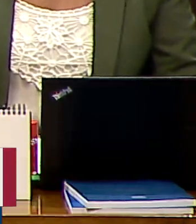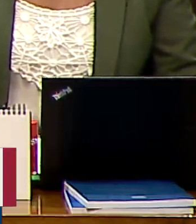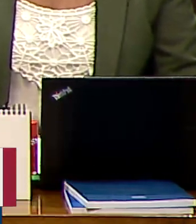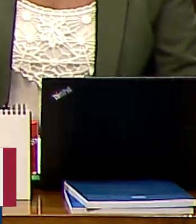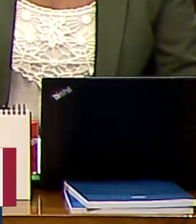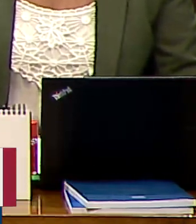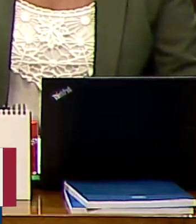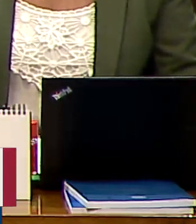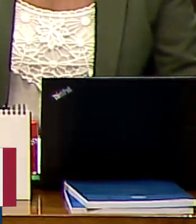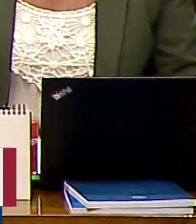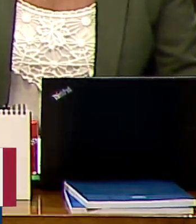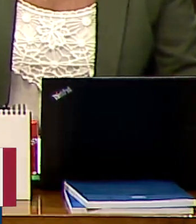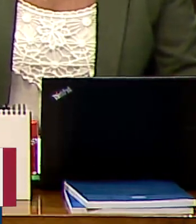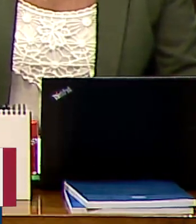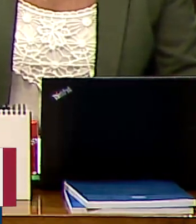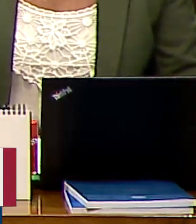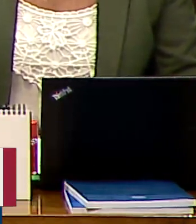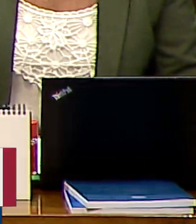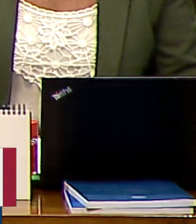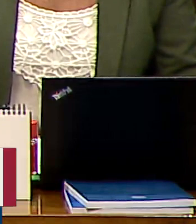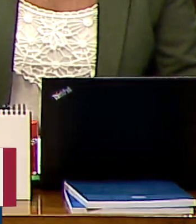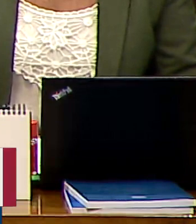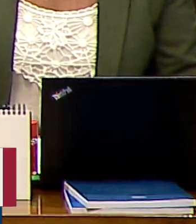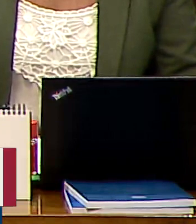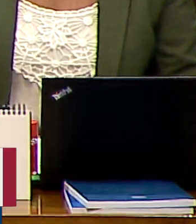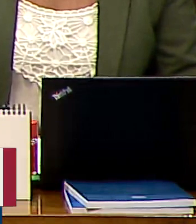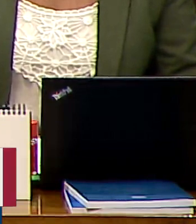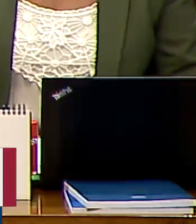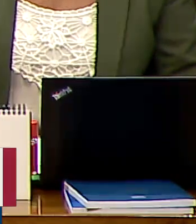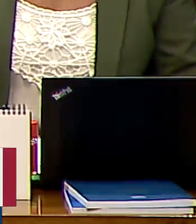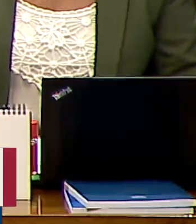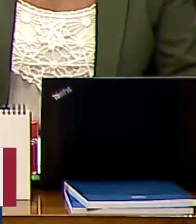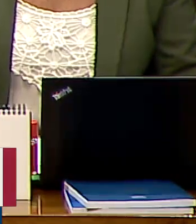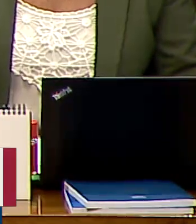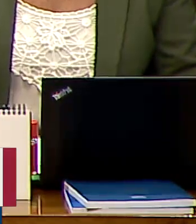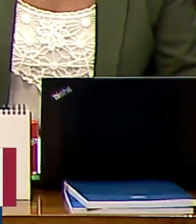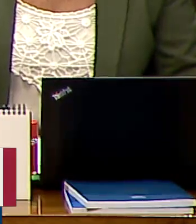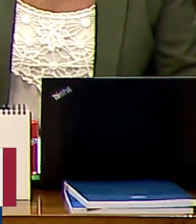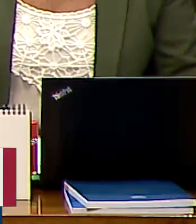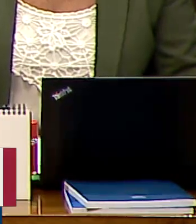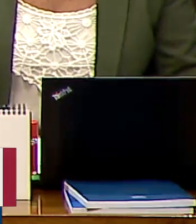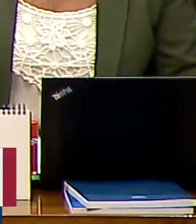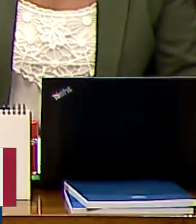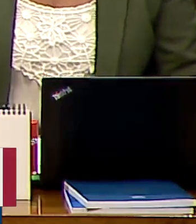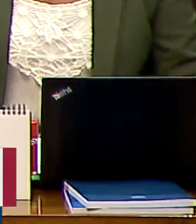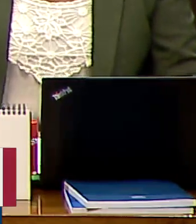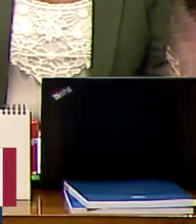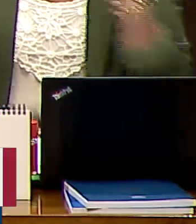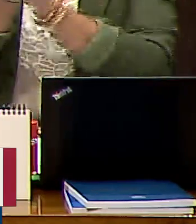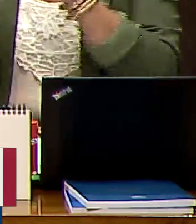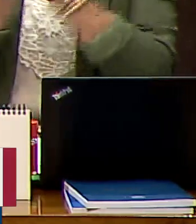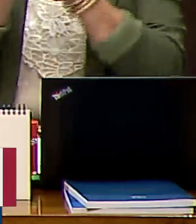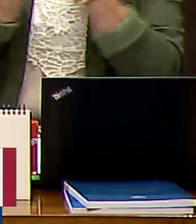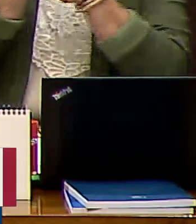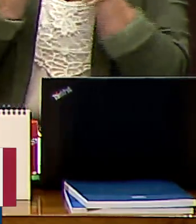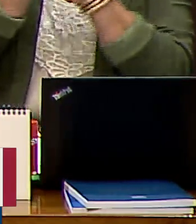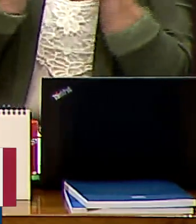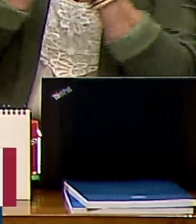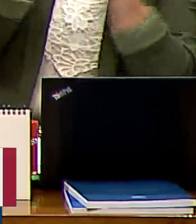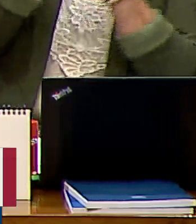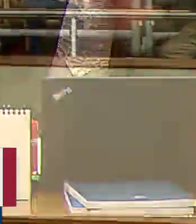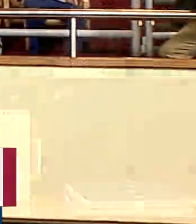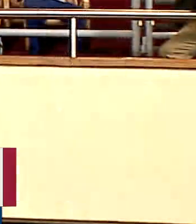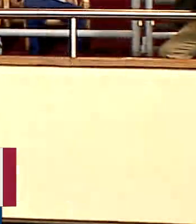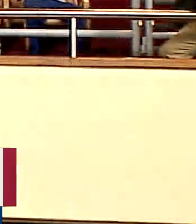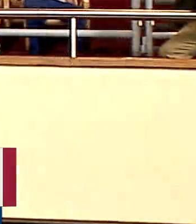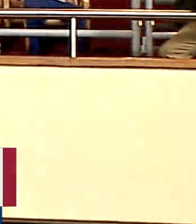quienes están a cargo de su profesora, la señora Mónica Blanco Morales, y que son el conjunto de pequeñitos y pequeñitas que están aquí en la